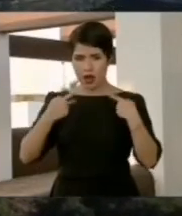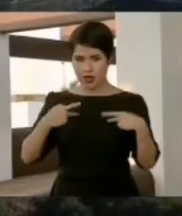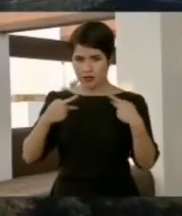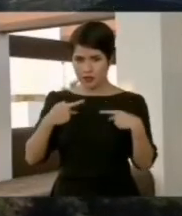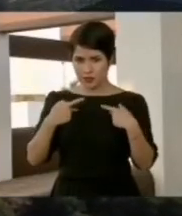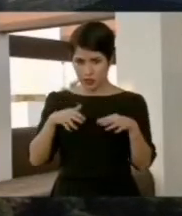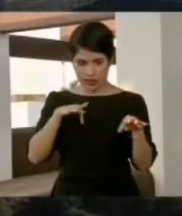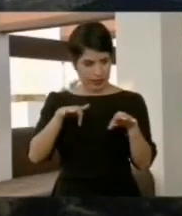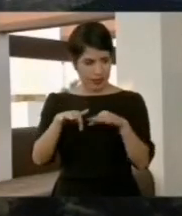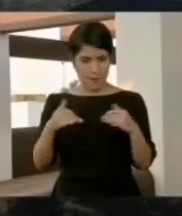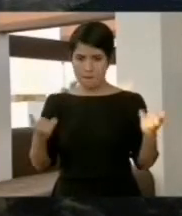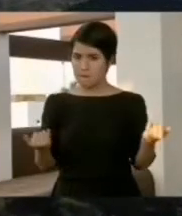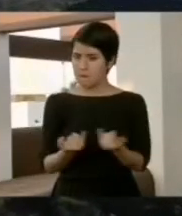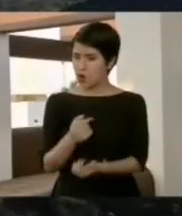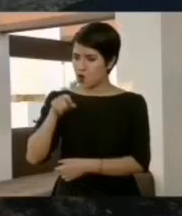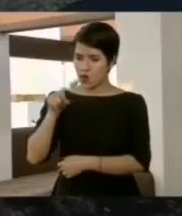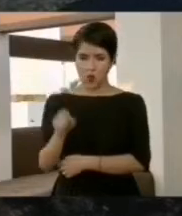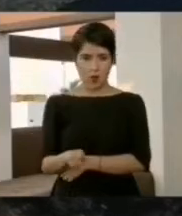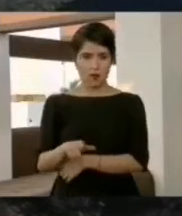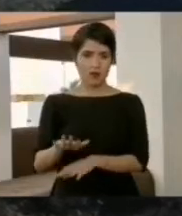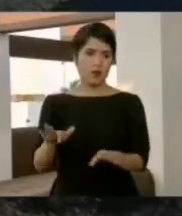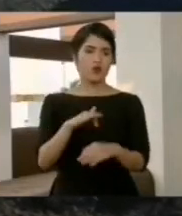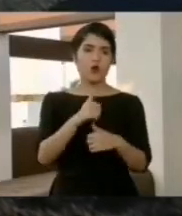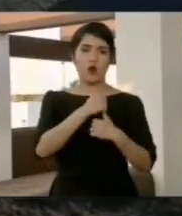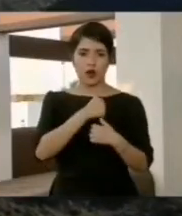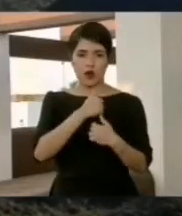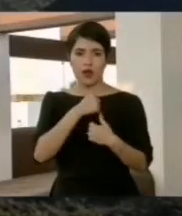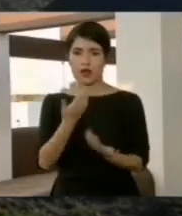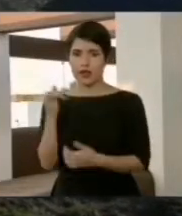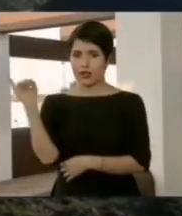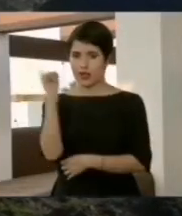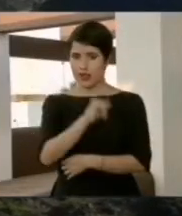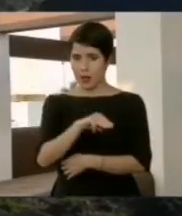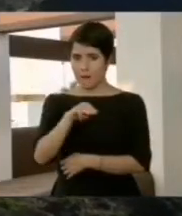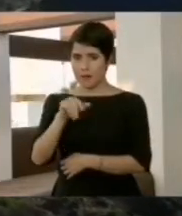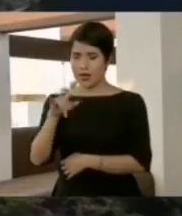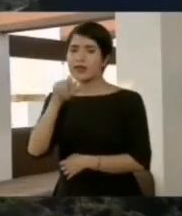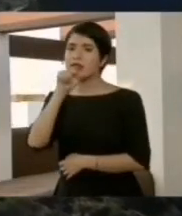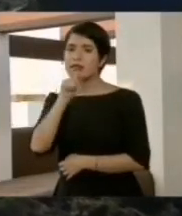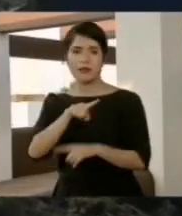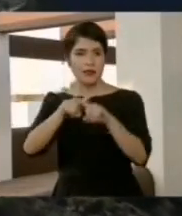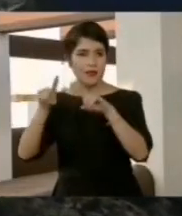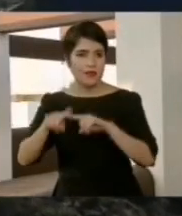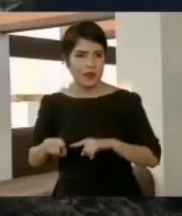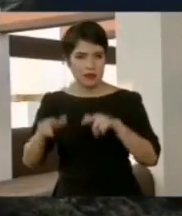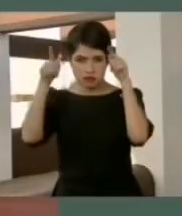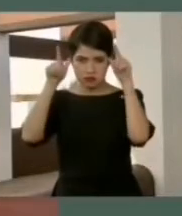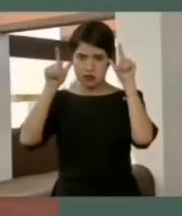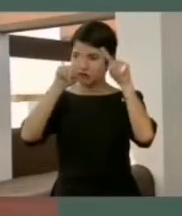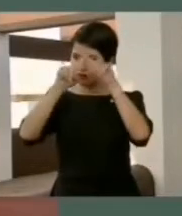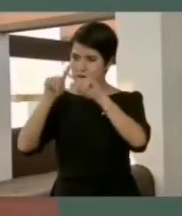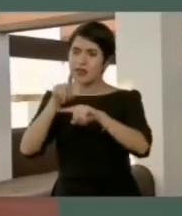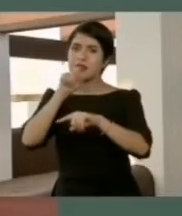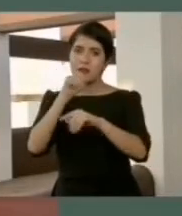nacional, oficiales, jefes de máquinas y capitanes egresados de las escuelas náuticas, estudiantes